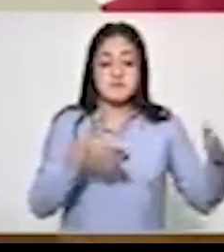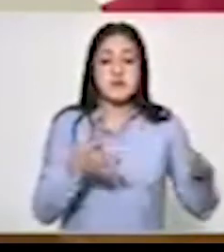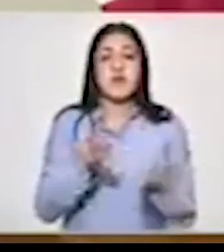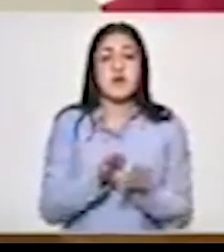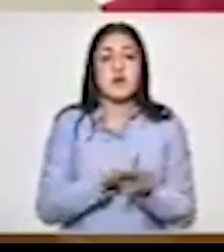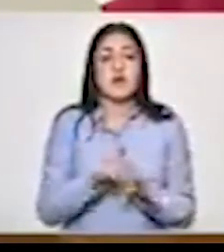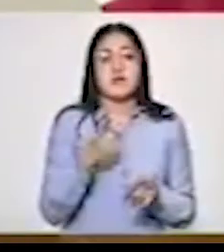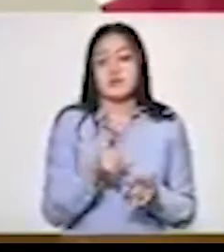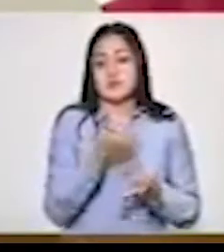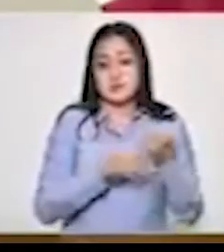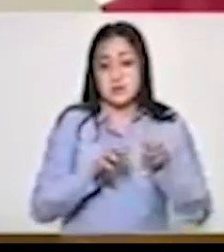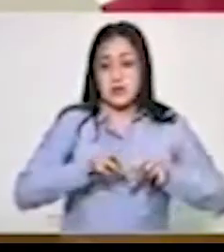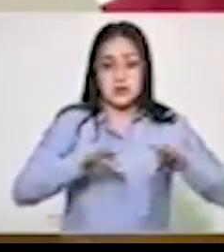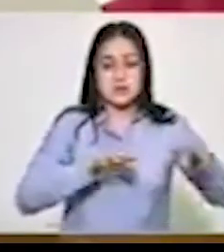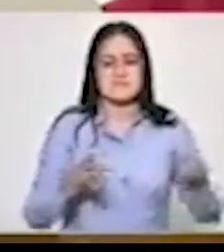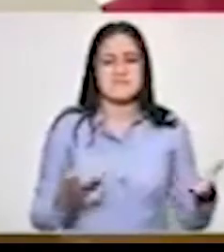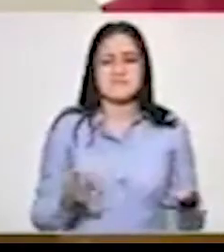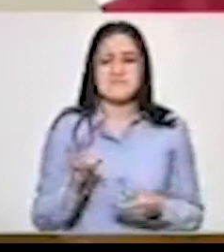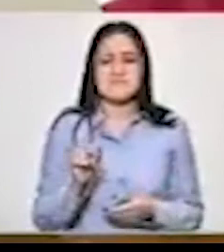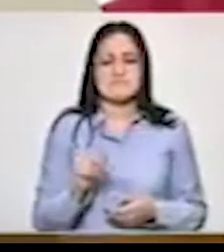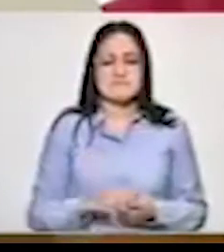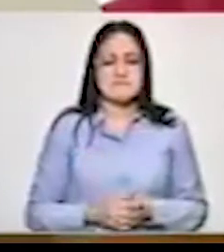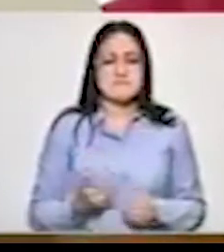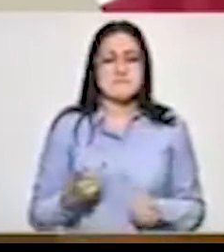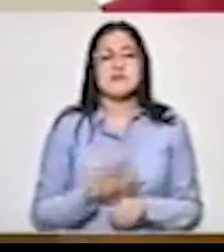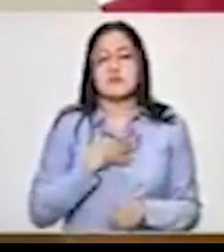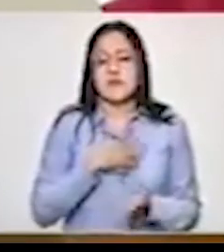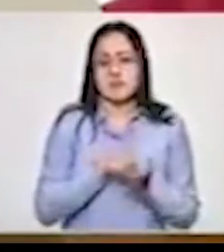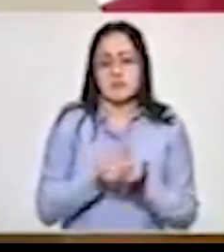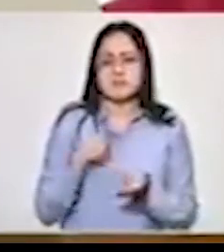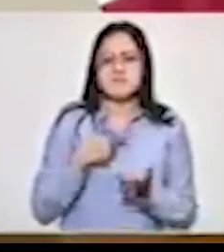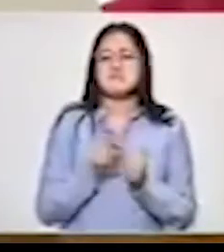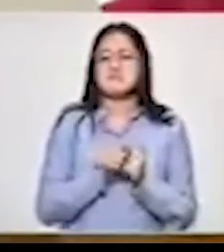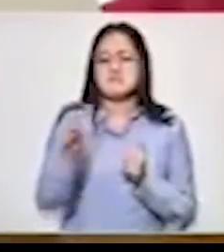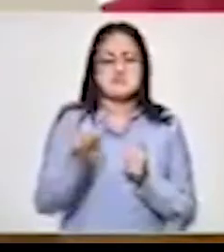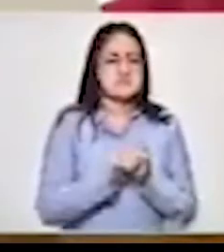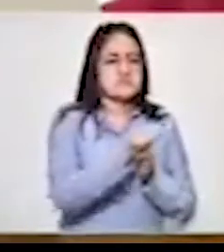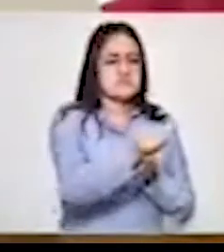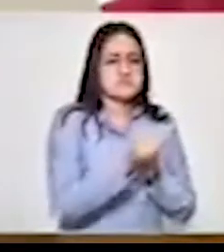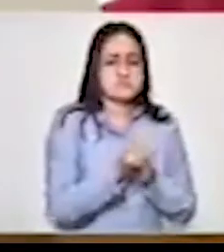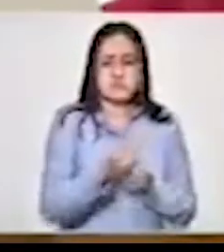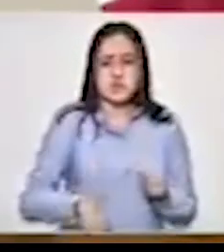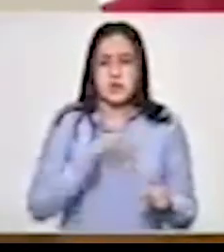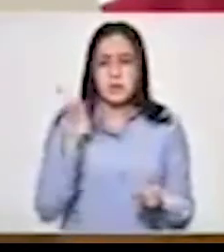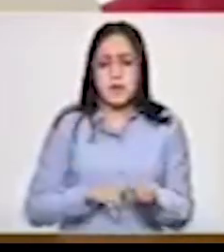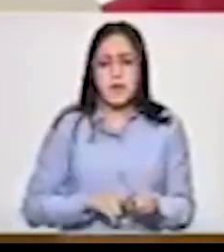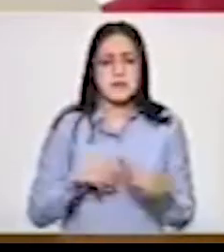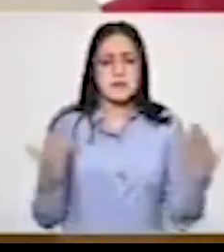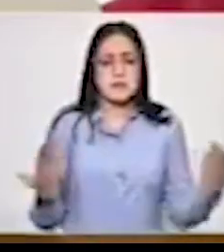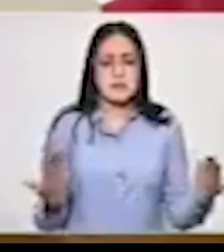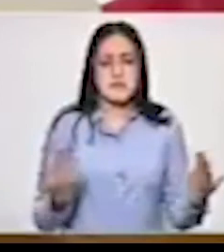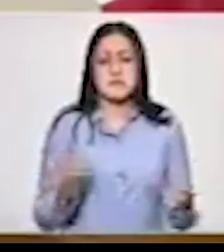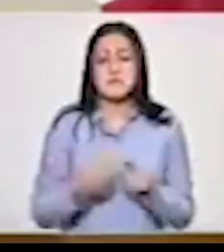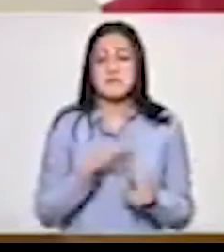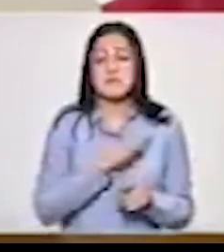el territorio nacional. Yo tengo derecho de tránsito y de libertad de poder acceder a